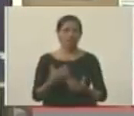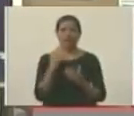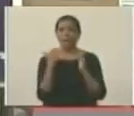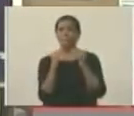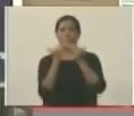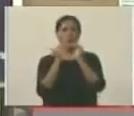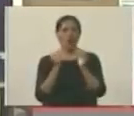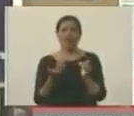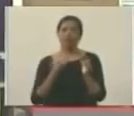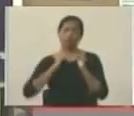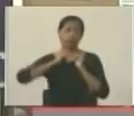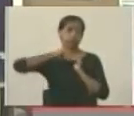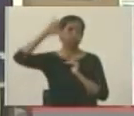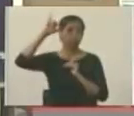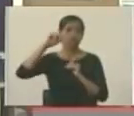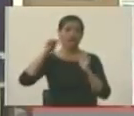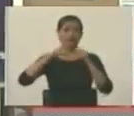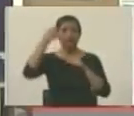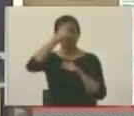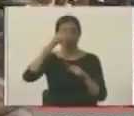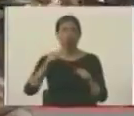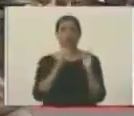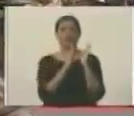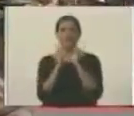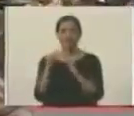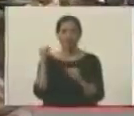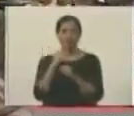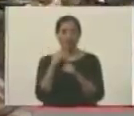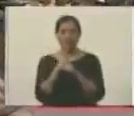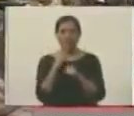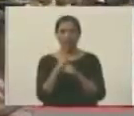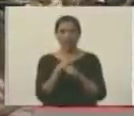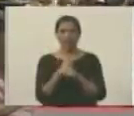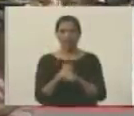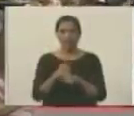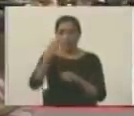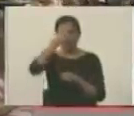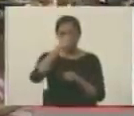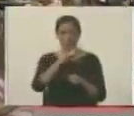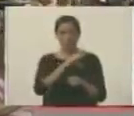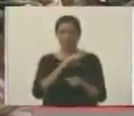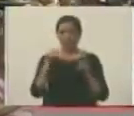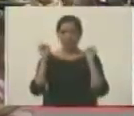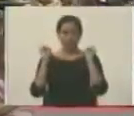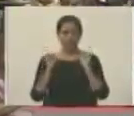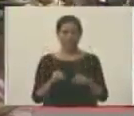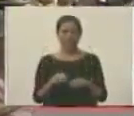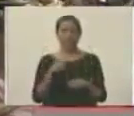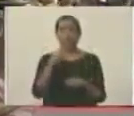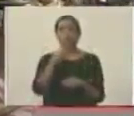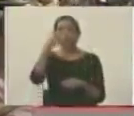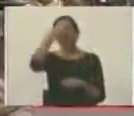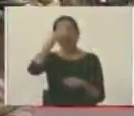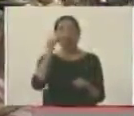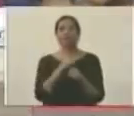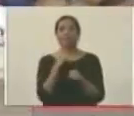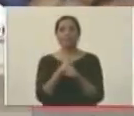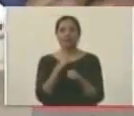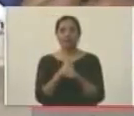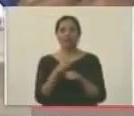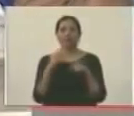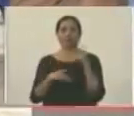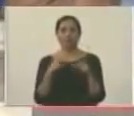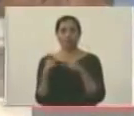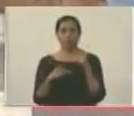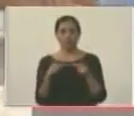aquí hay un pueblo organizado, trabajador, un pueblo que no se rinde, un pueblo que trabaja y un pueblo que produce,